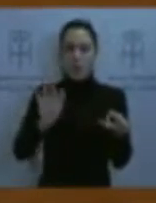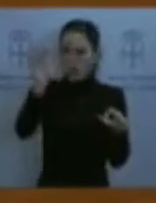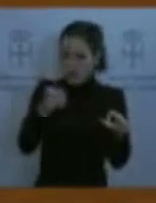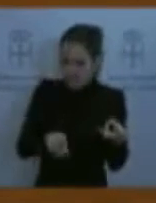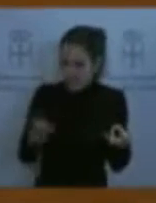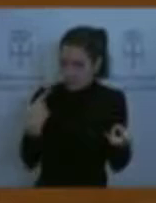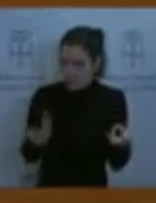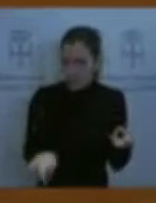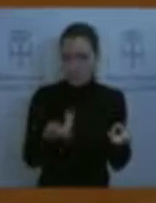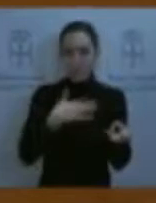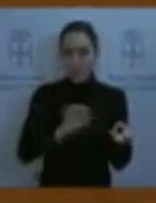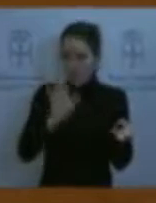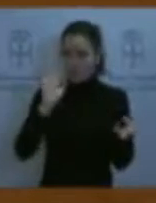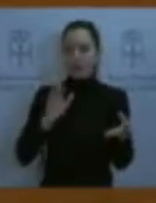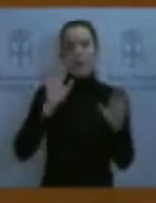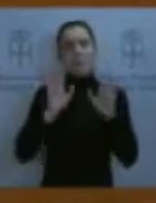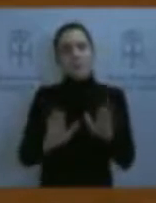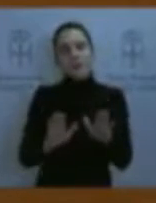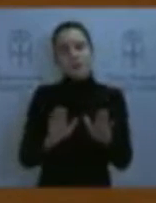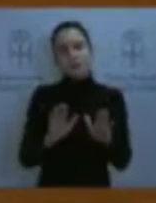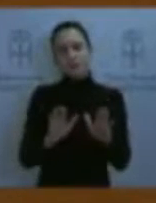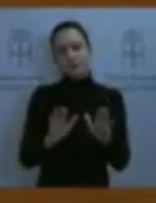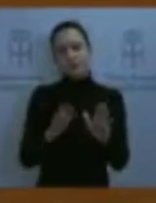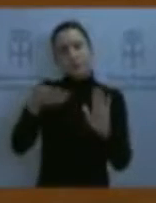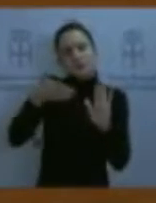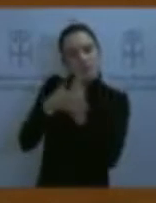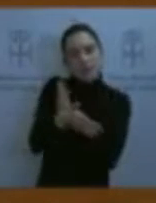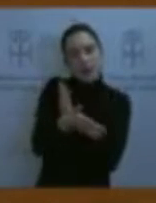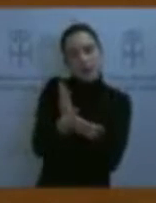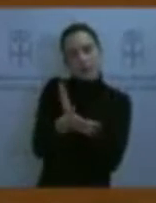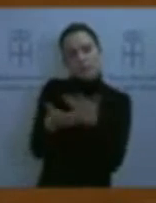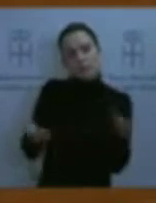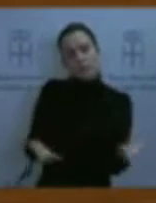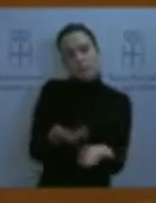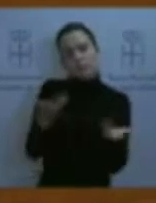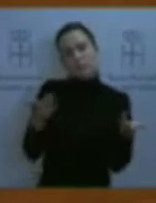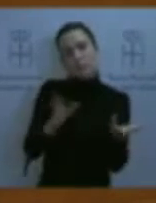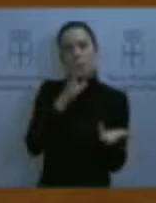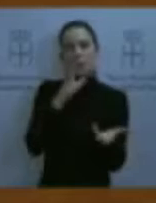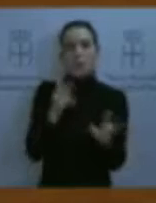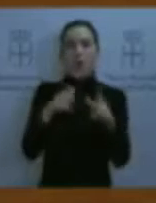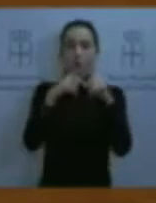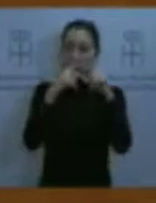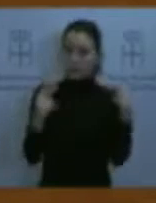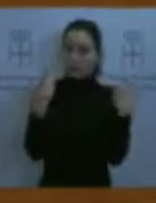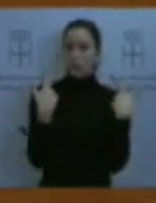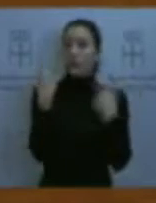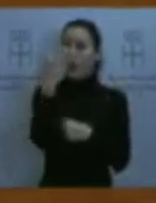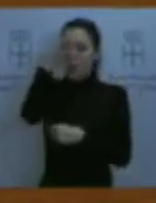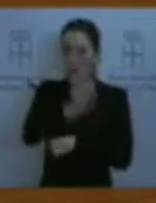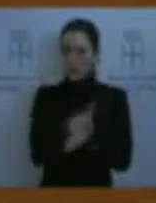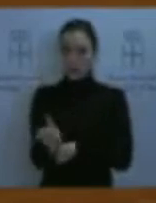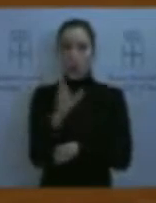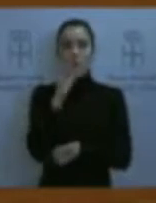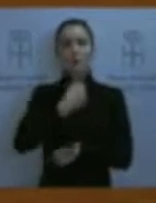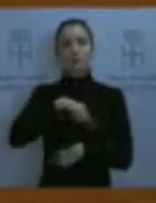tiene causas de origen autonómico. Creemos que también se debe este